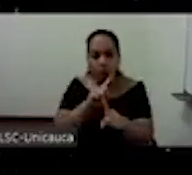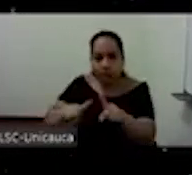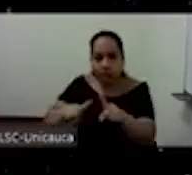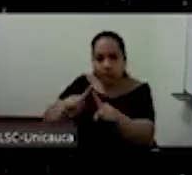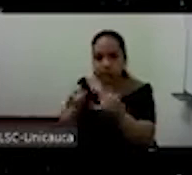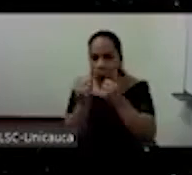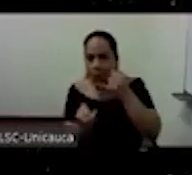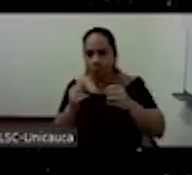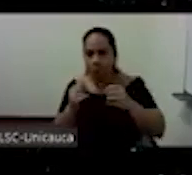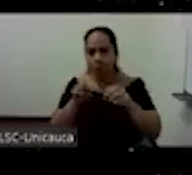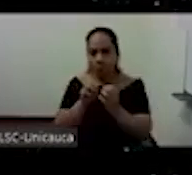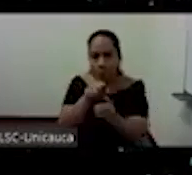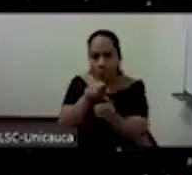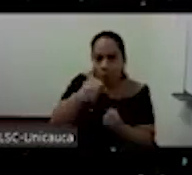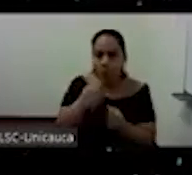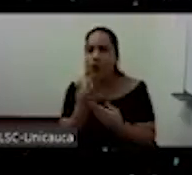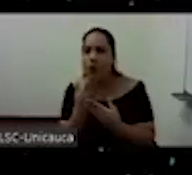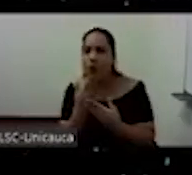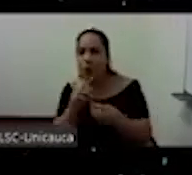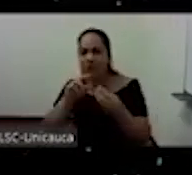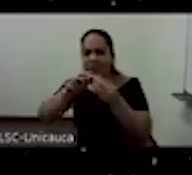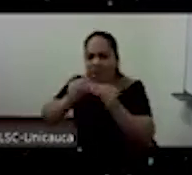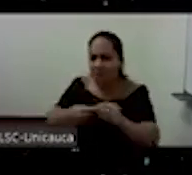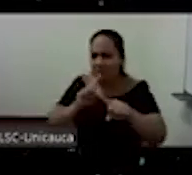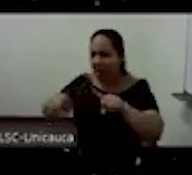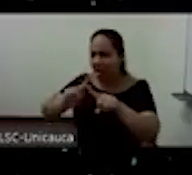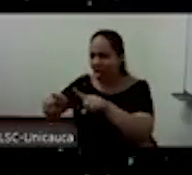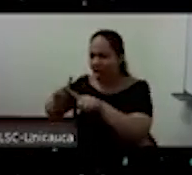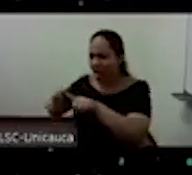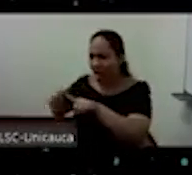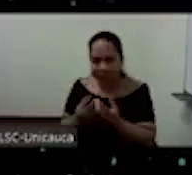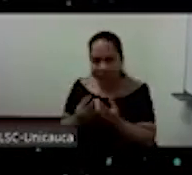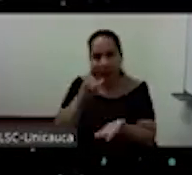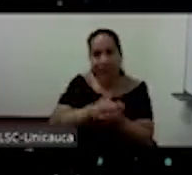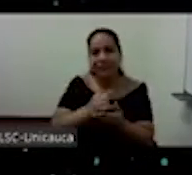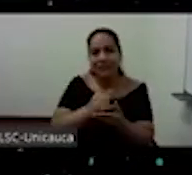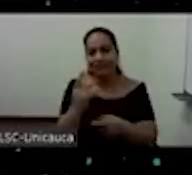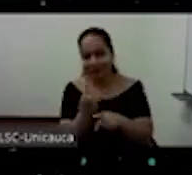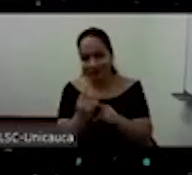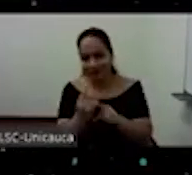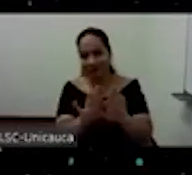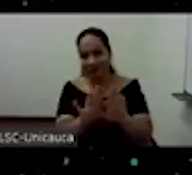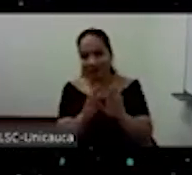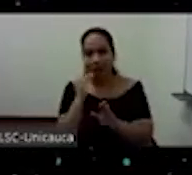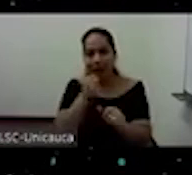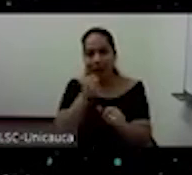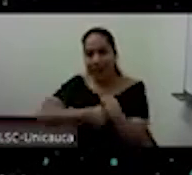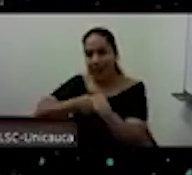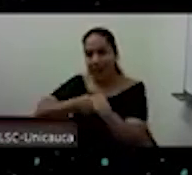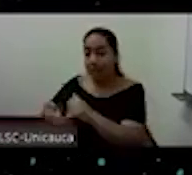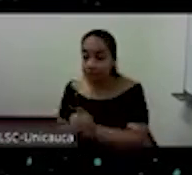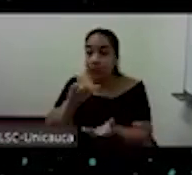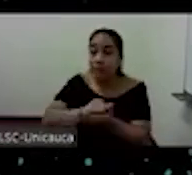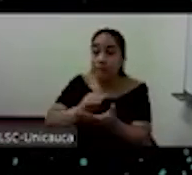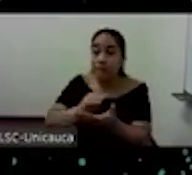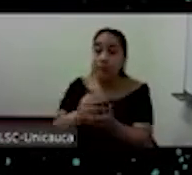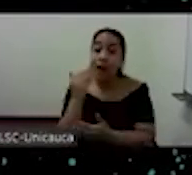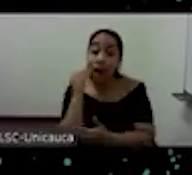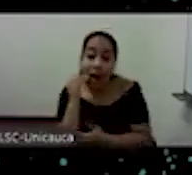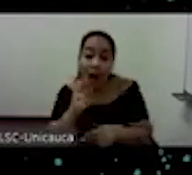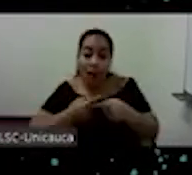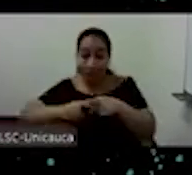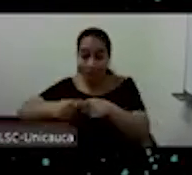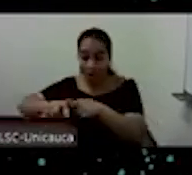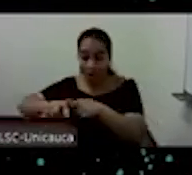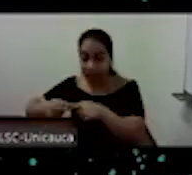diseños, los colores y las características del material con el que va a tejer. Para esto, la tejedora crea un